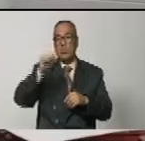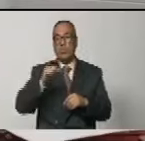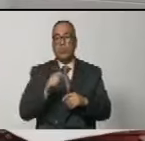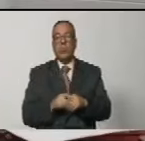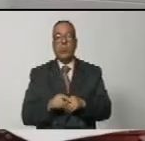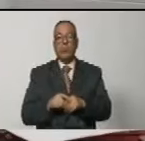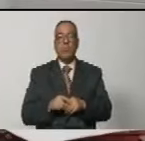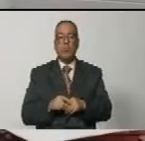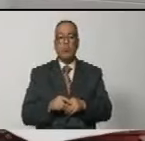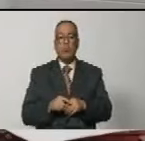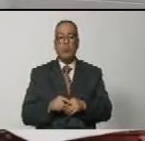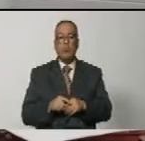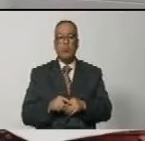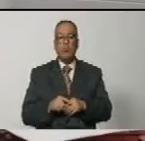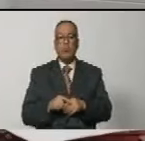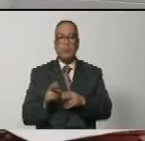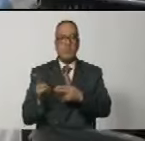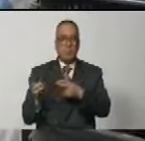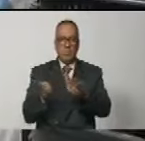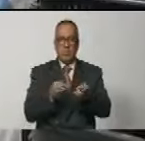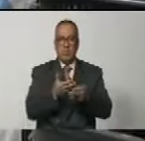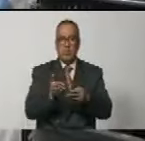Nos recibieron